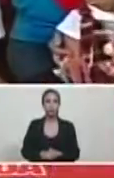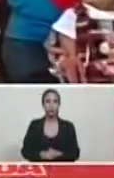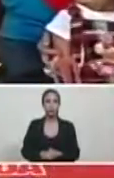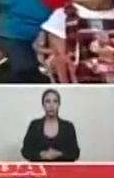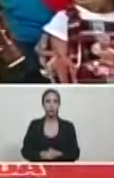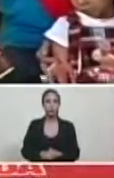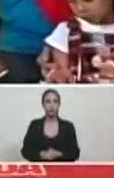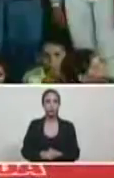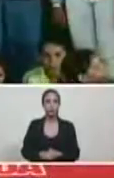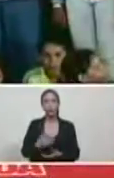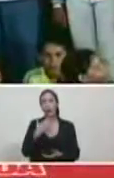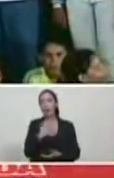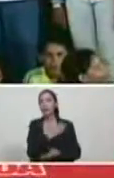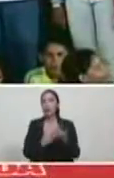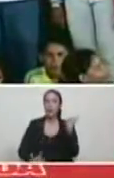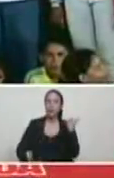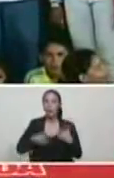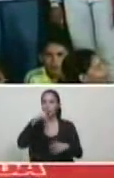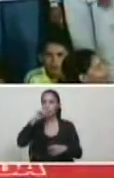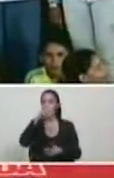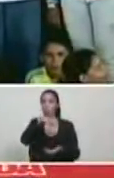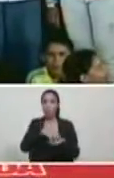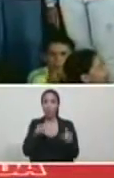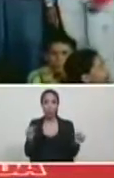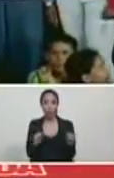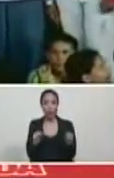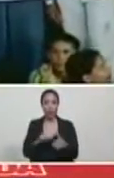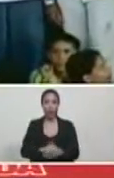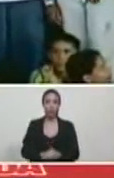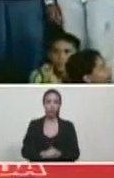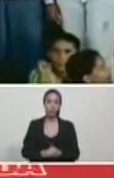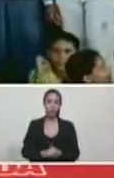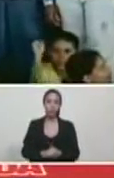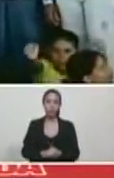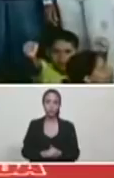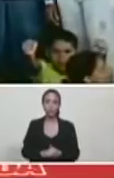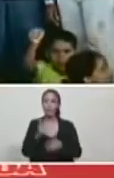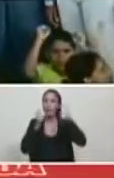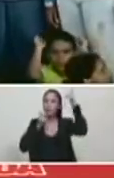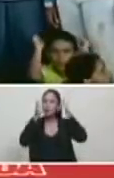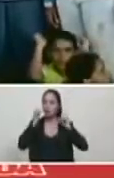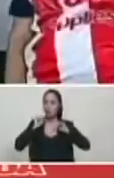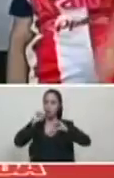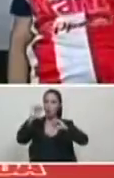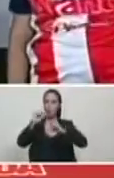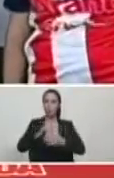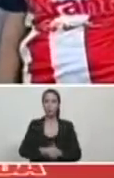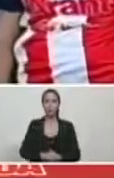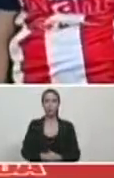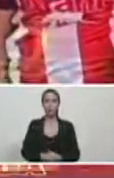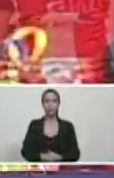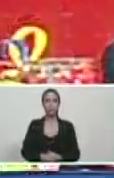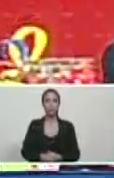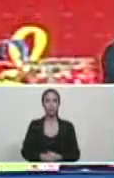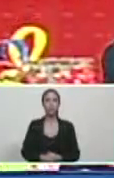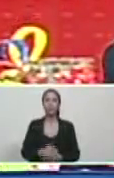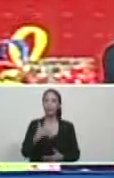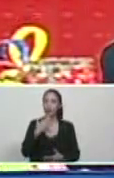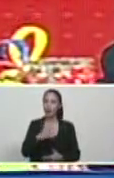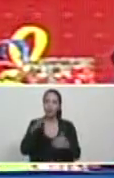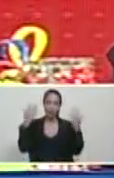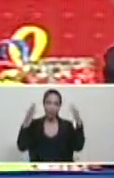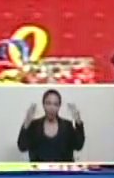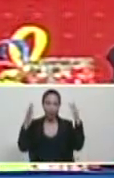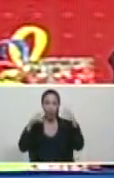usted, presidente Nicolás Maduro. Desde el Estado de Mérida le decimos, Chávez vive, la patria sigue. Gracias, un aplauso